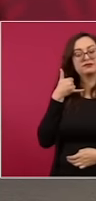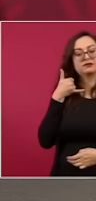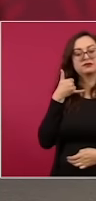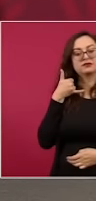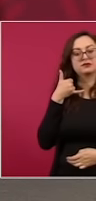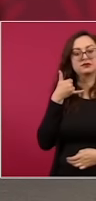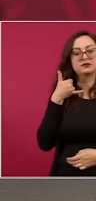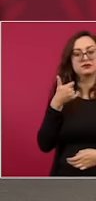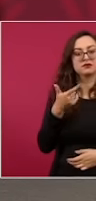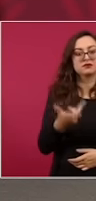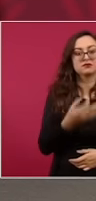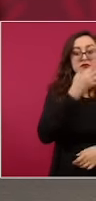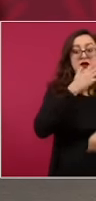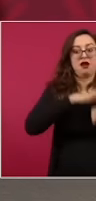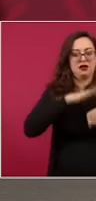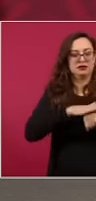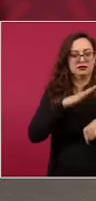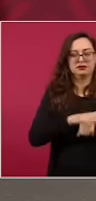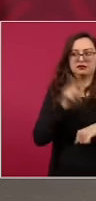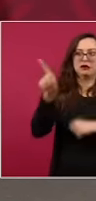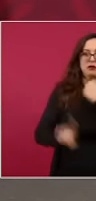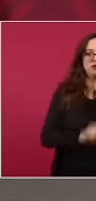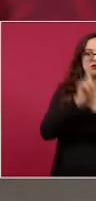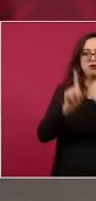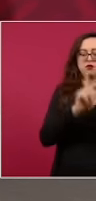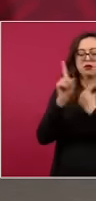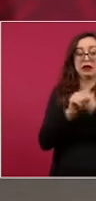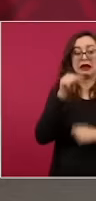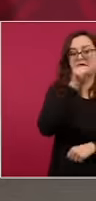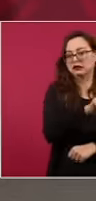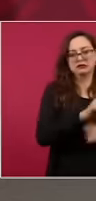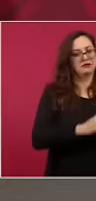que me avisaran de que iba